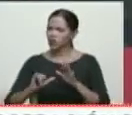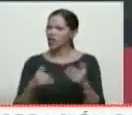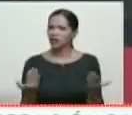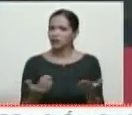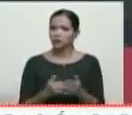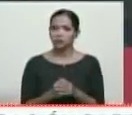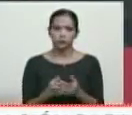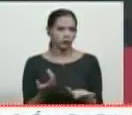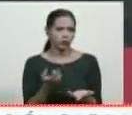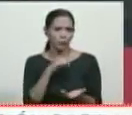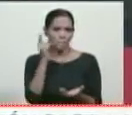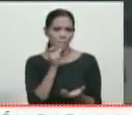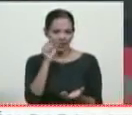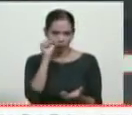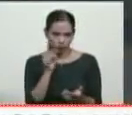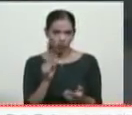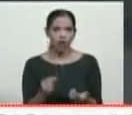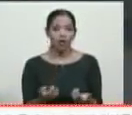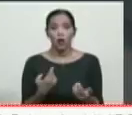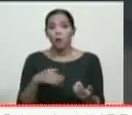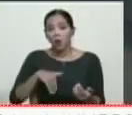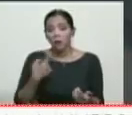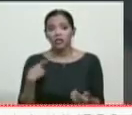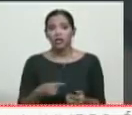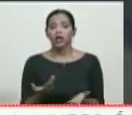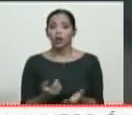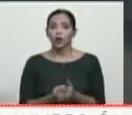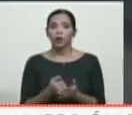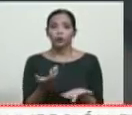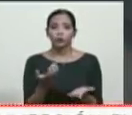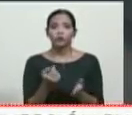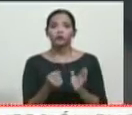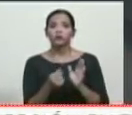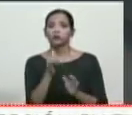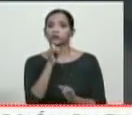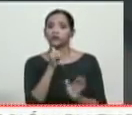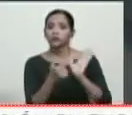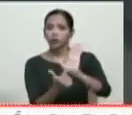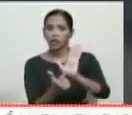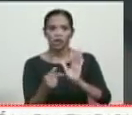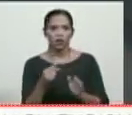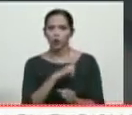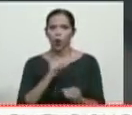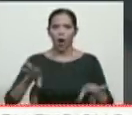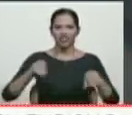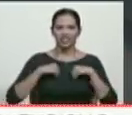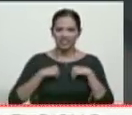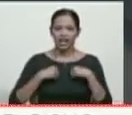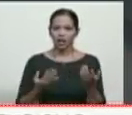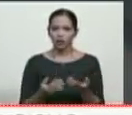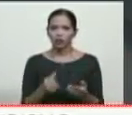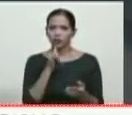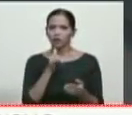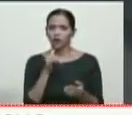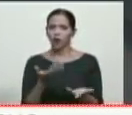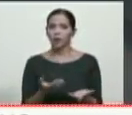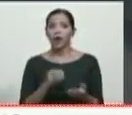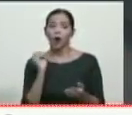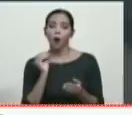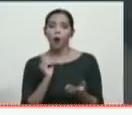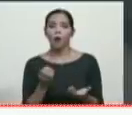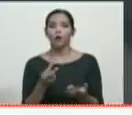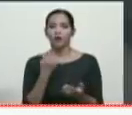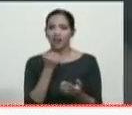¿A qué me refiero? ¿Podríamos tener un pronunciamiento del Poder Plenipotenciario rechazando este informe de Bachelet? ¿O podríamos ver una gira de la Comisión Internacional